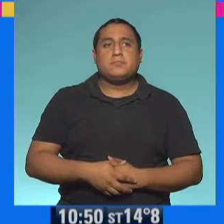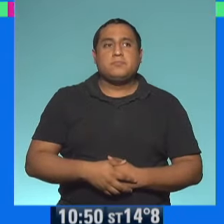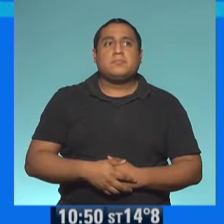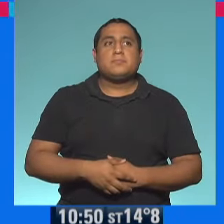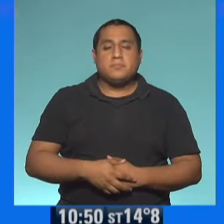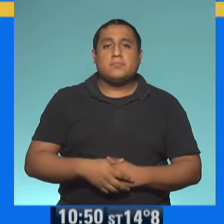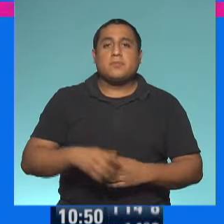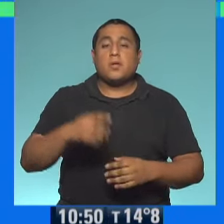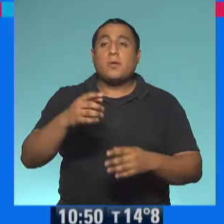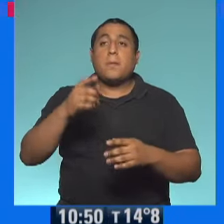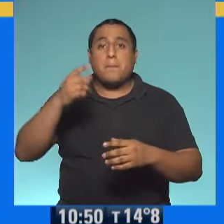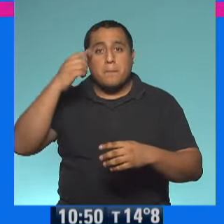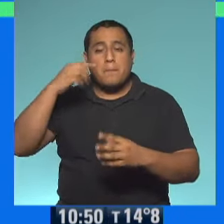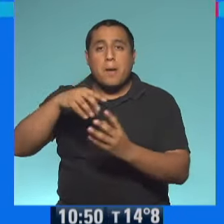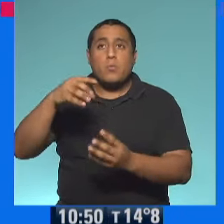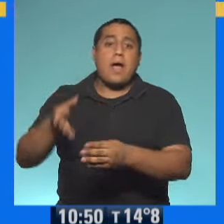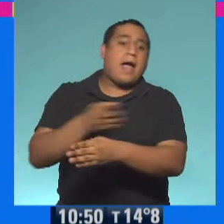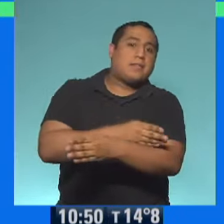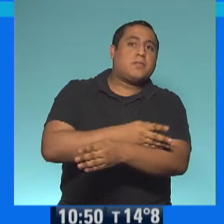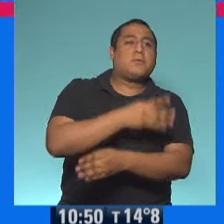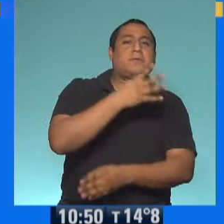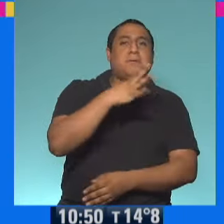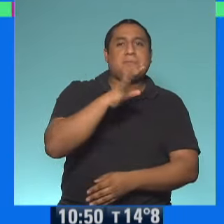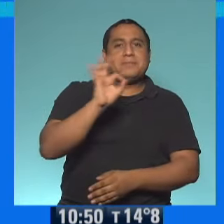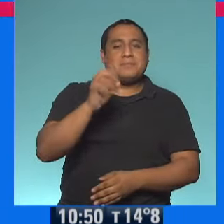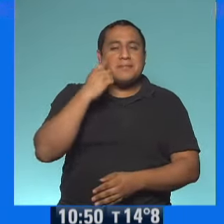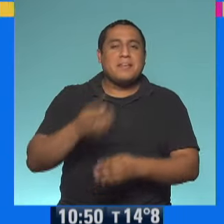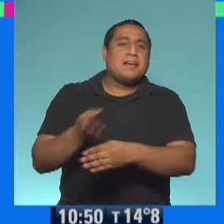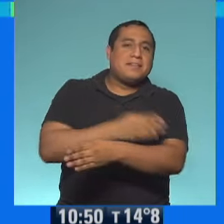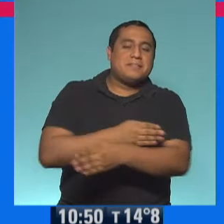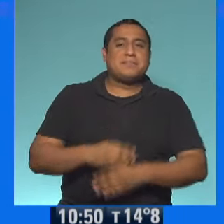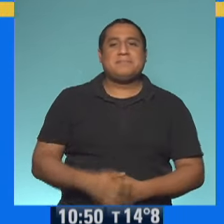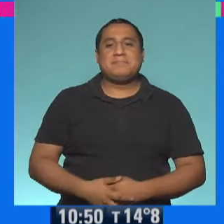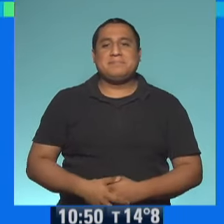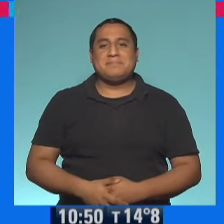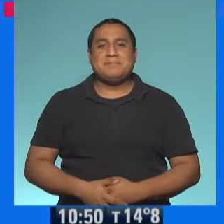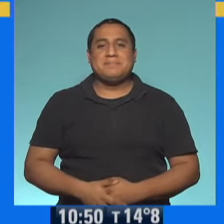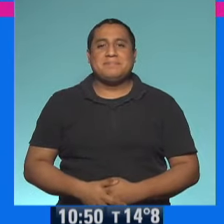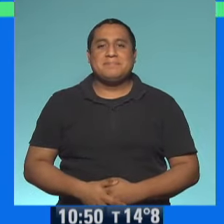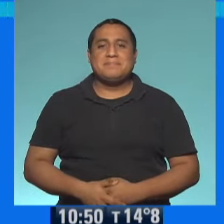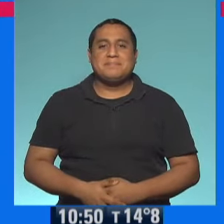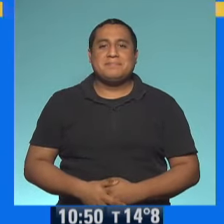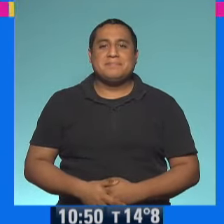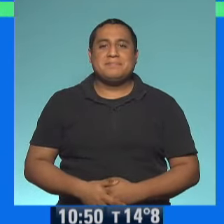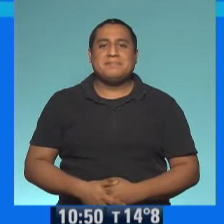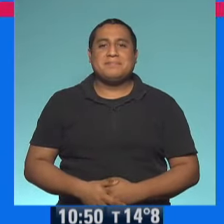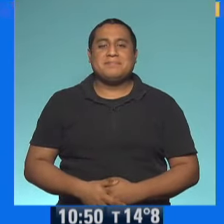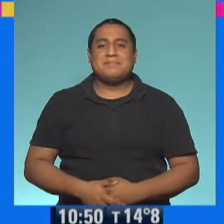40 días antes de Pascua. Ahora, menciona aparte cómo está caracterizado el traje. Increíble.